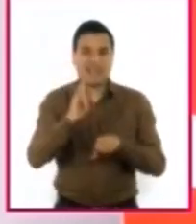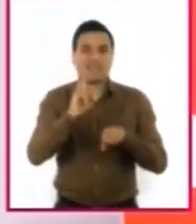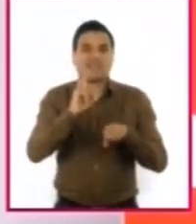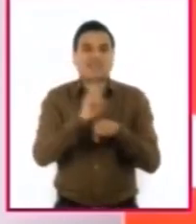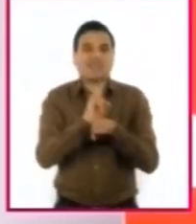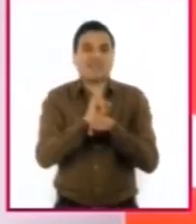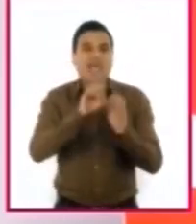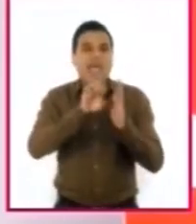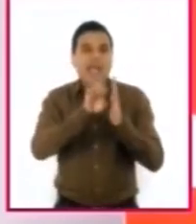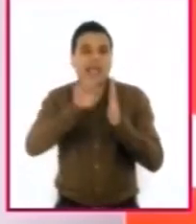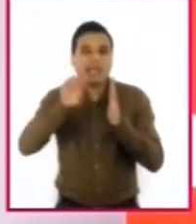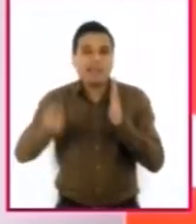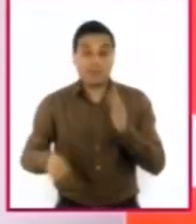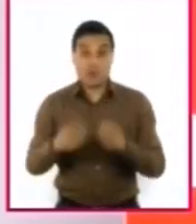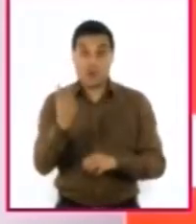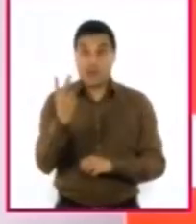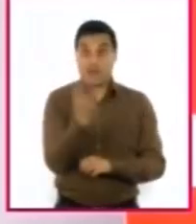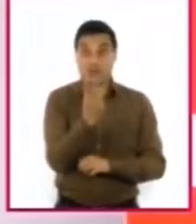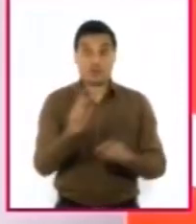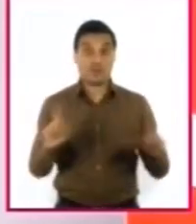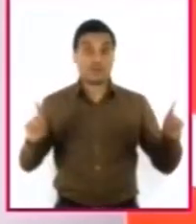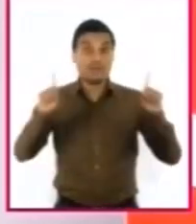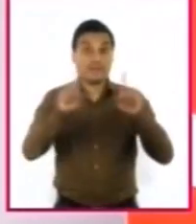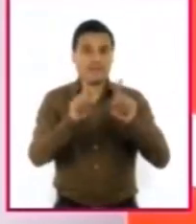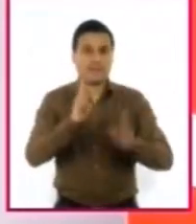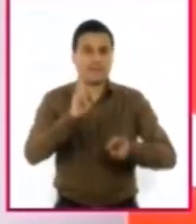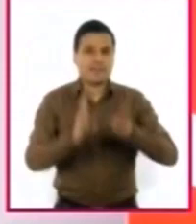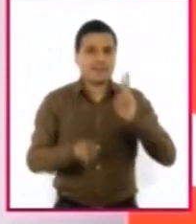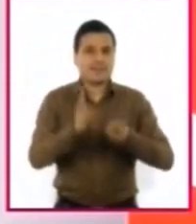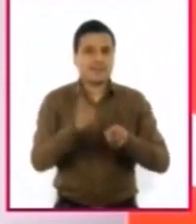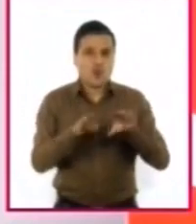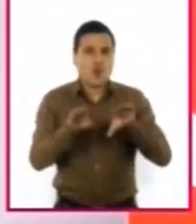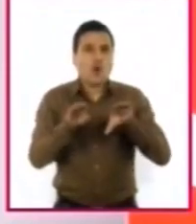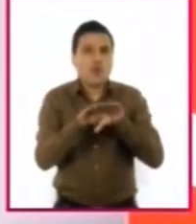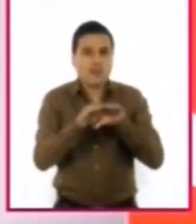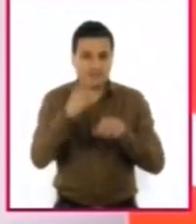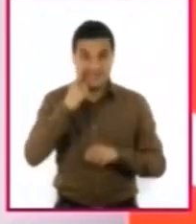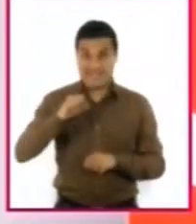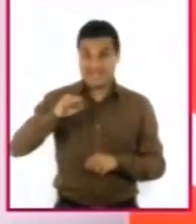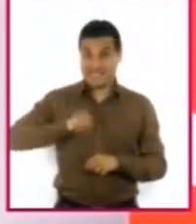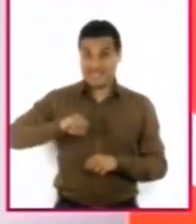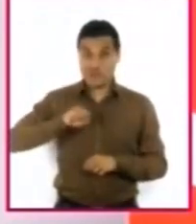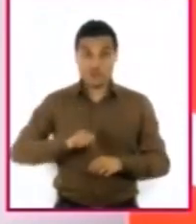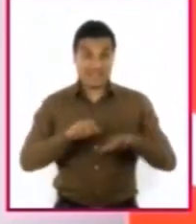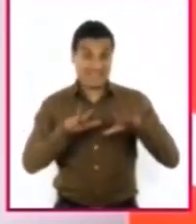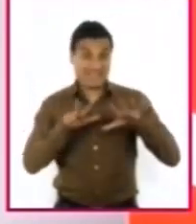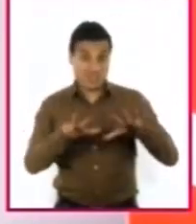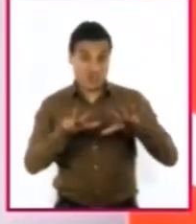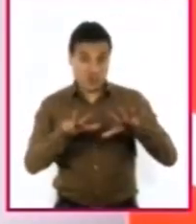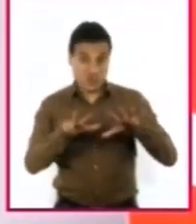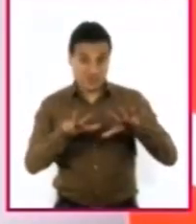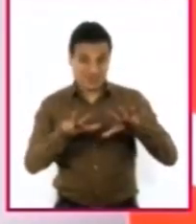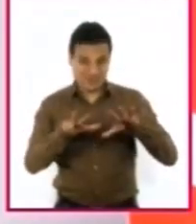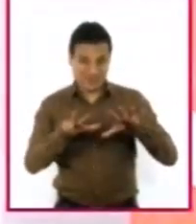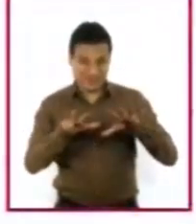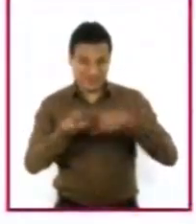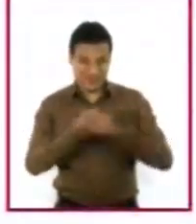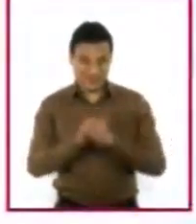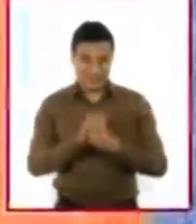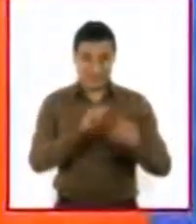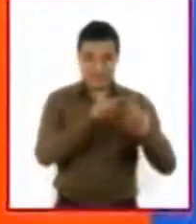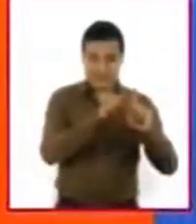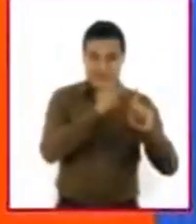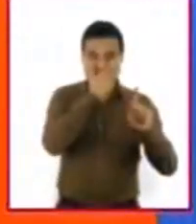momento se hubiesen encontrado. Teletransportemos desde finales del siglo XVIII a nuestro primer personaje.